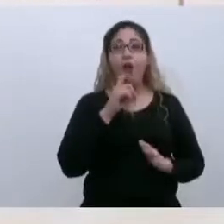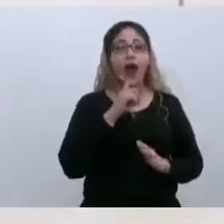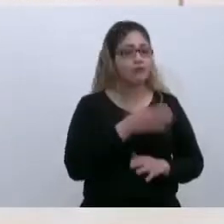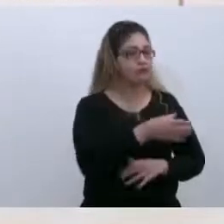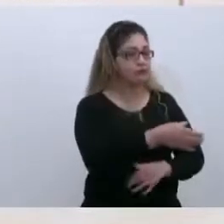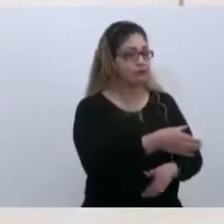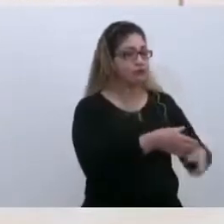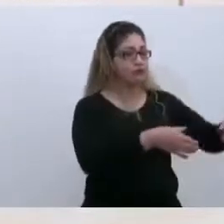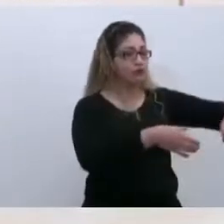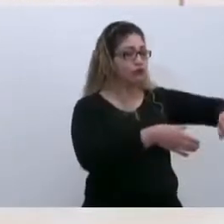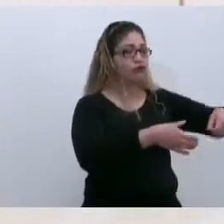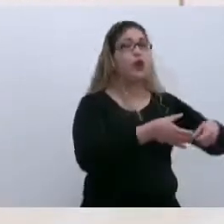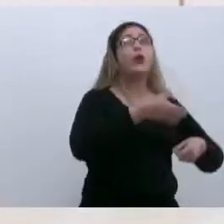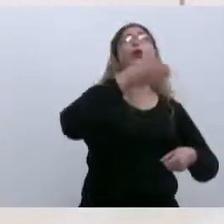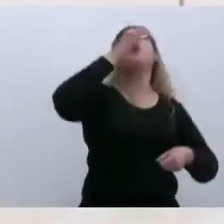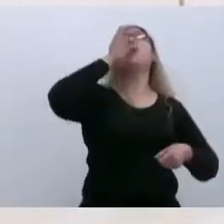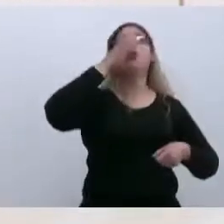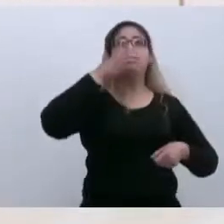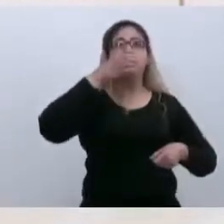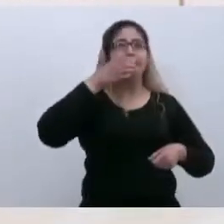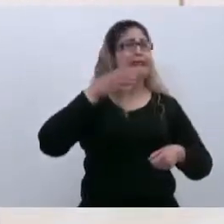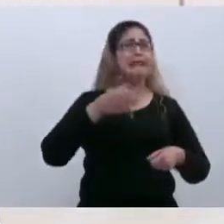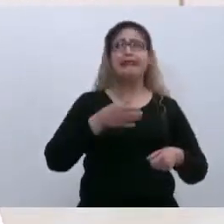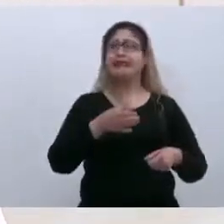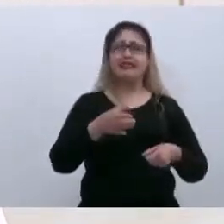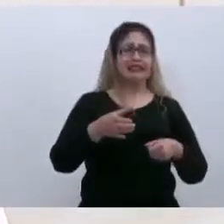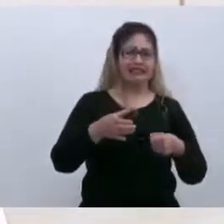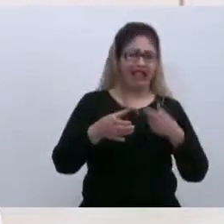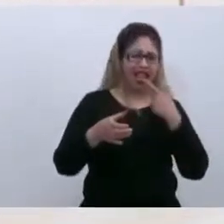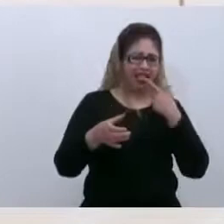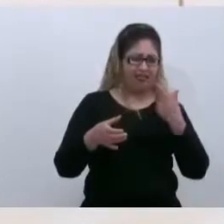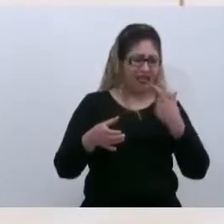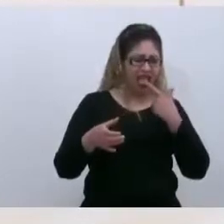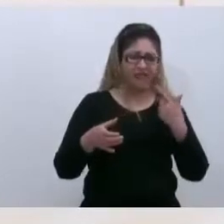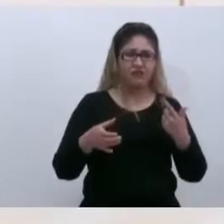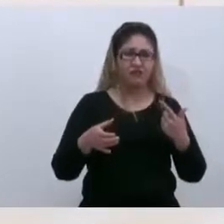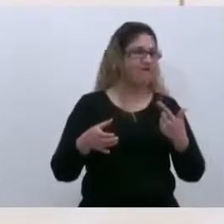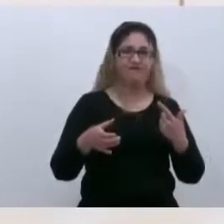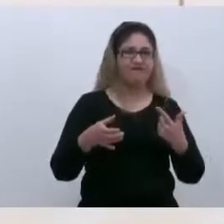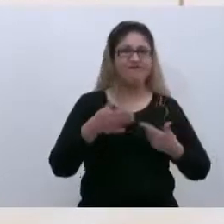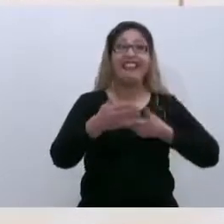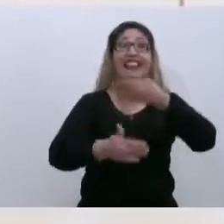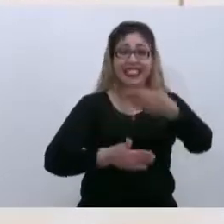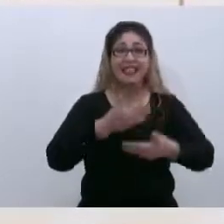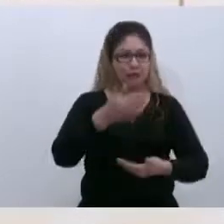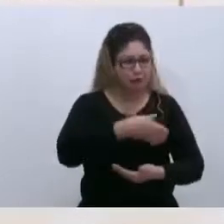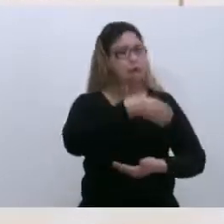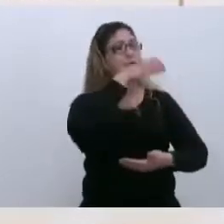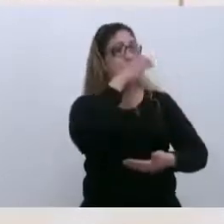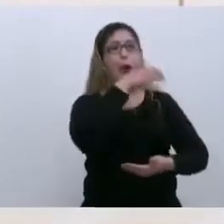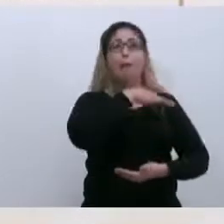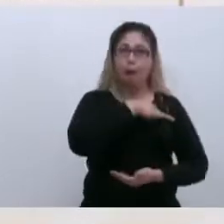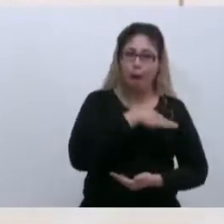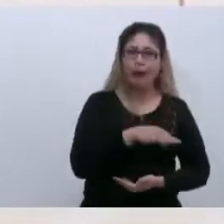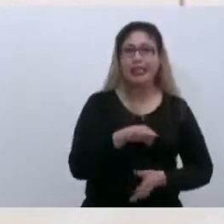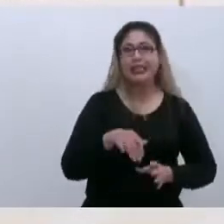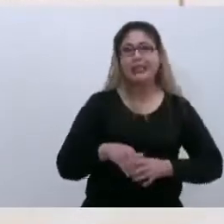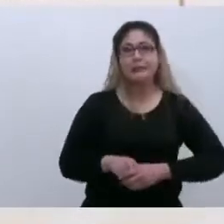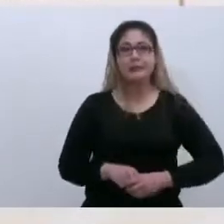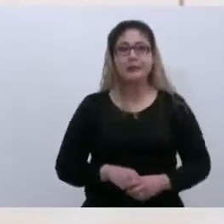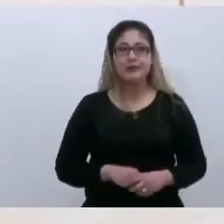agua saludable para La Laguna. Ya está el proyecto, ya se